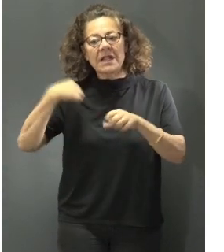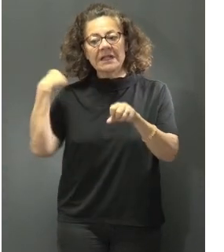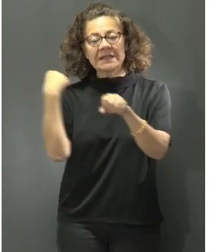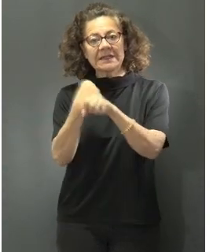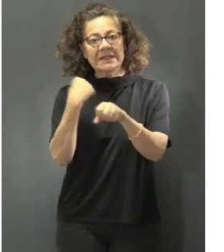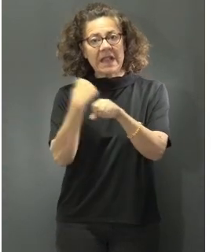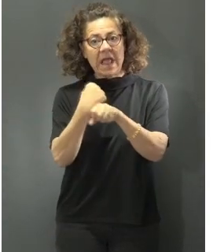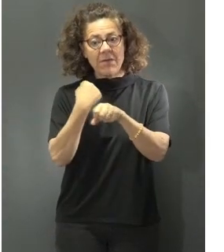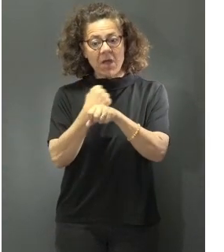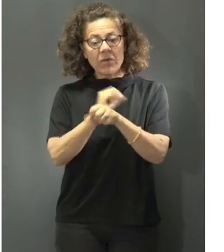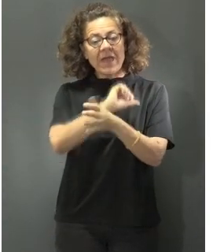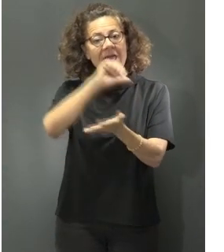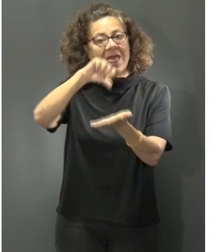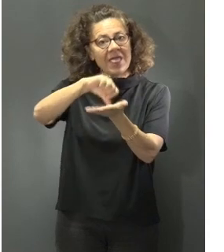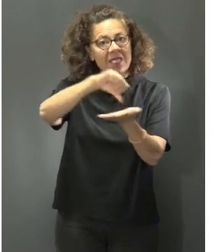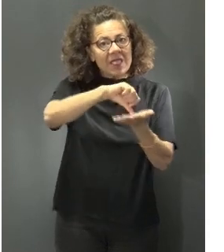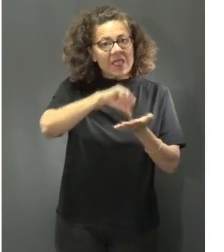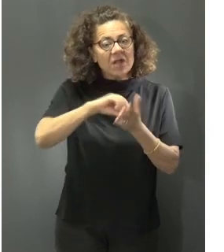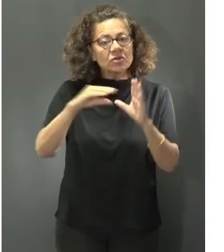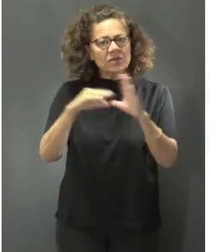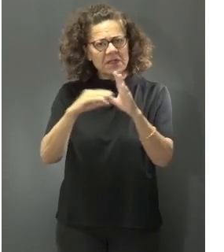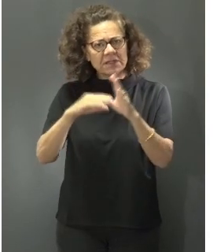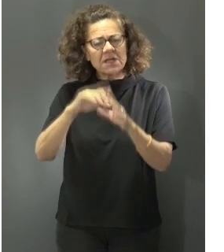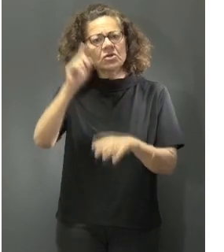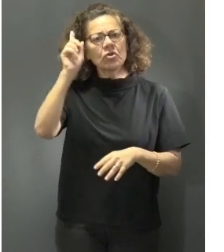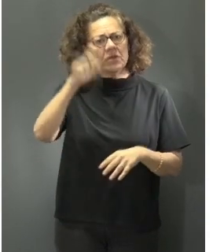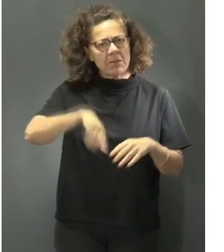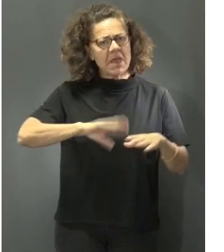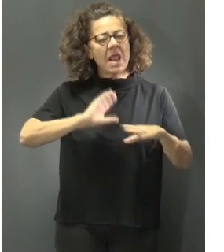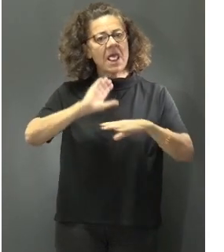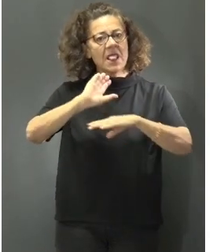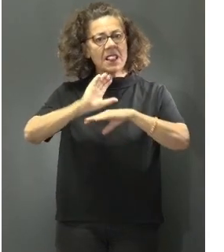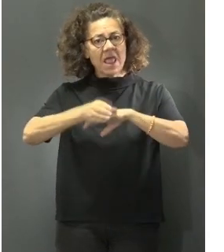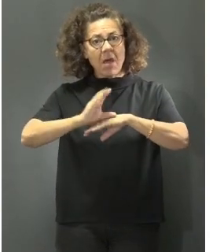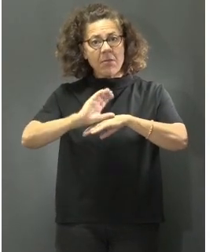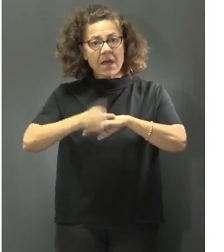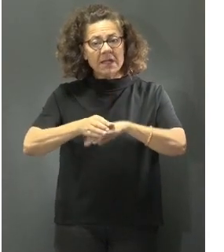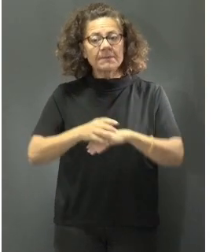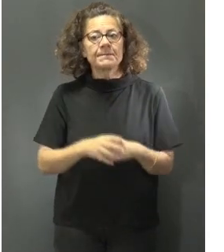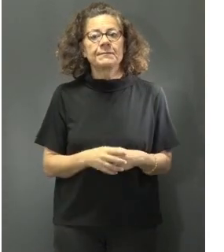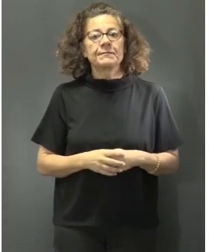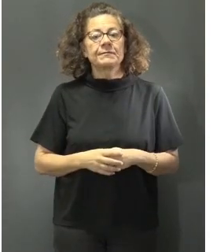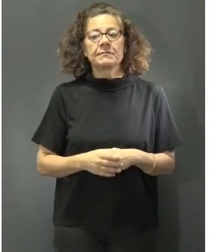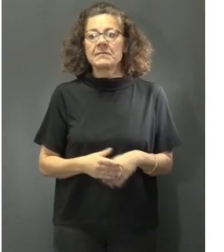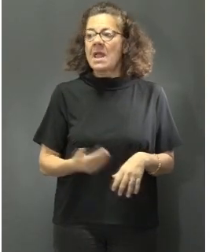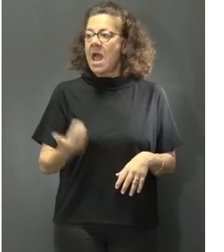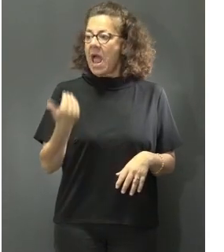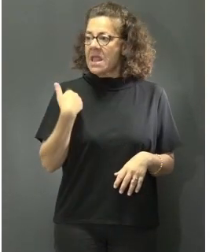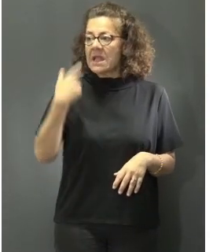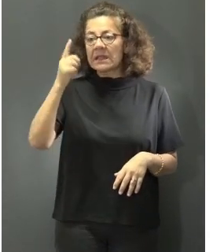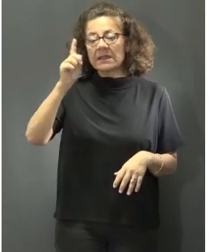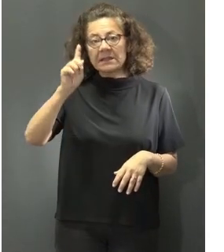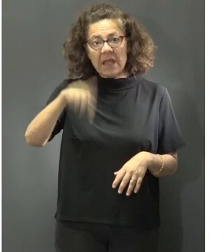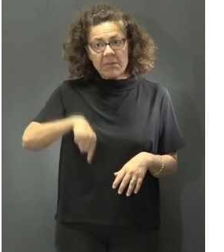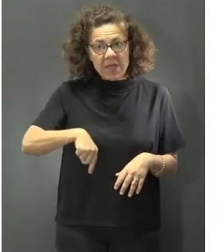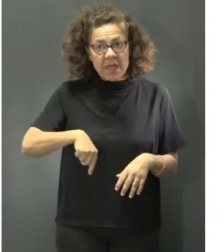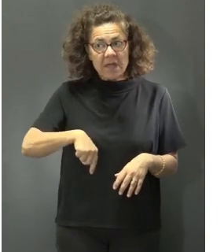trabajo desde centros del Inserso, también desde el CEAPAT, pues ayer también